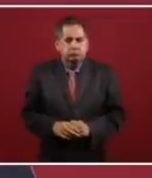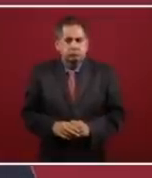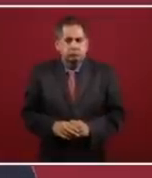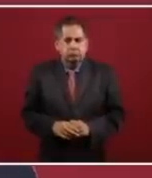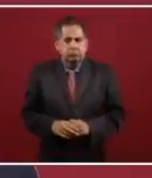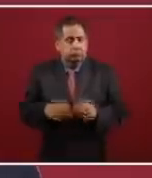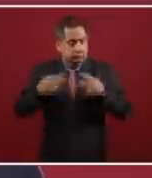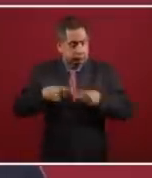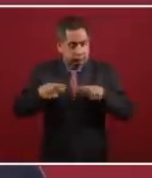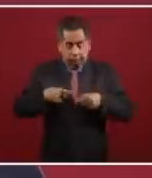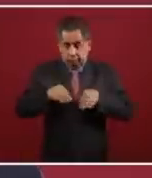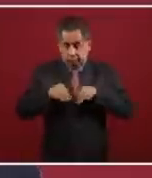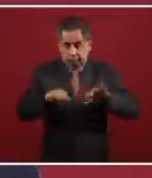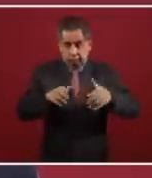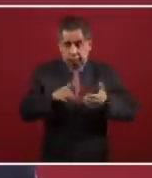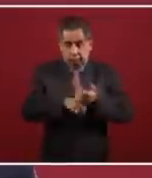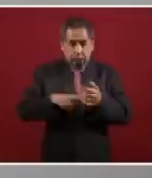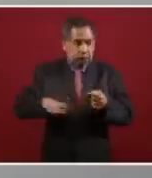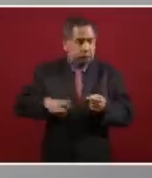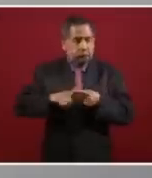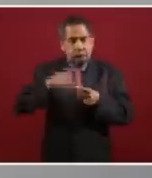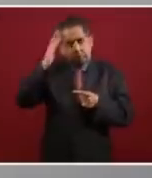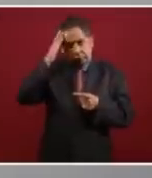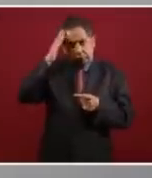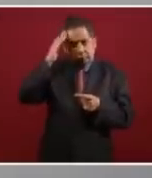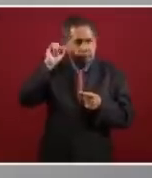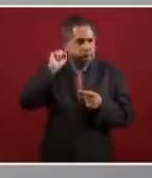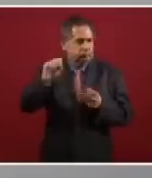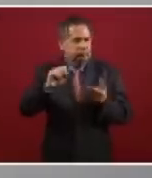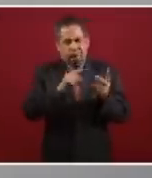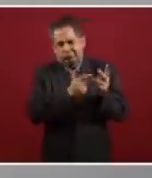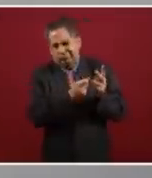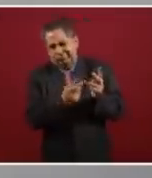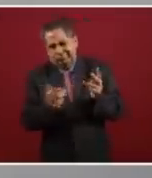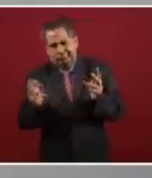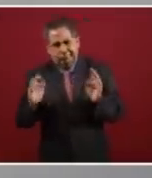Los servidores públicos, los dirigentes sindicales,